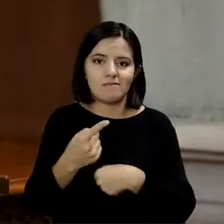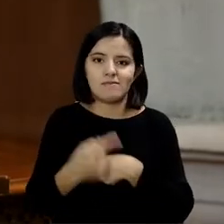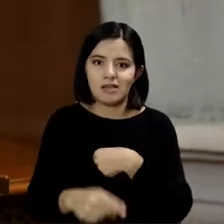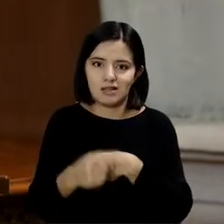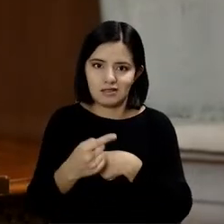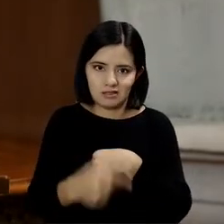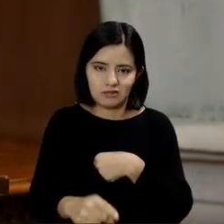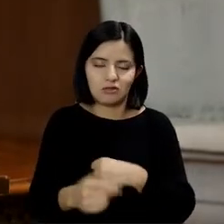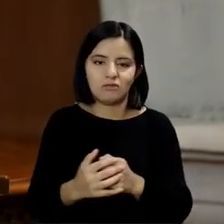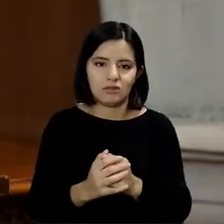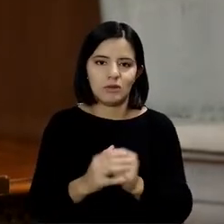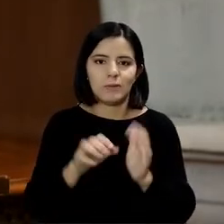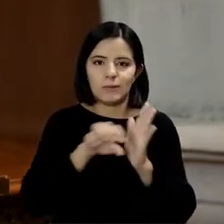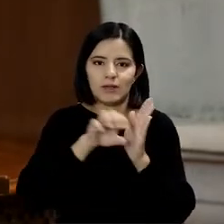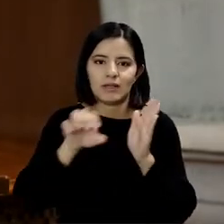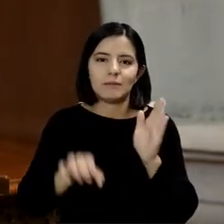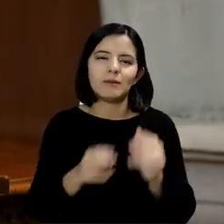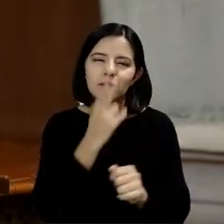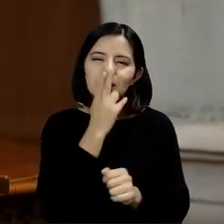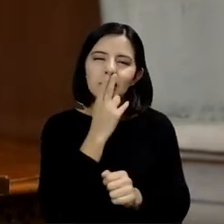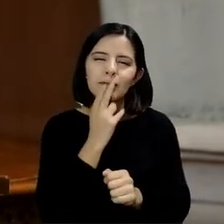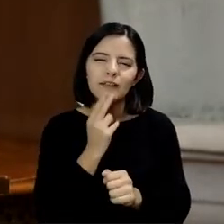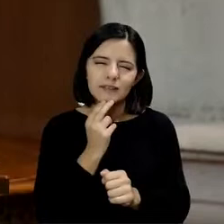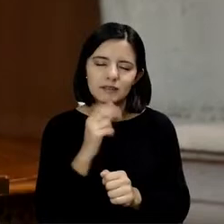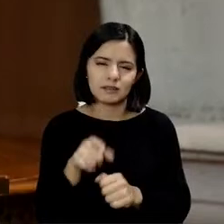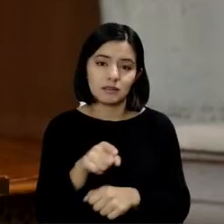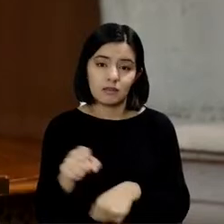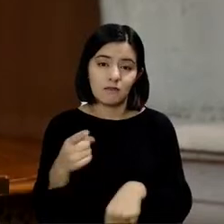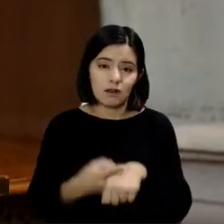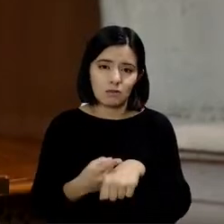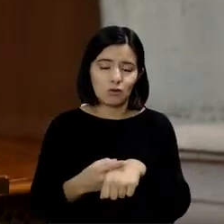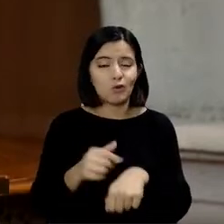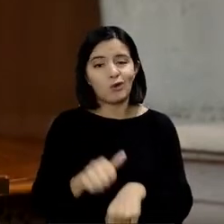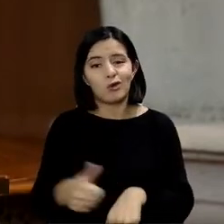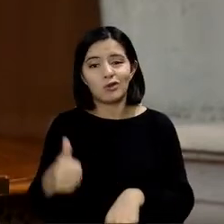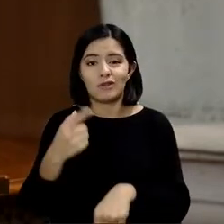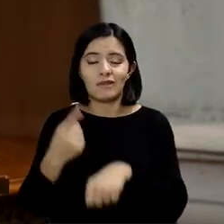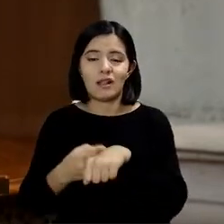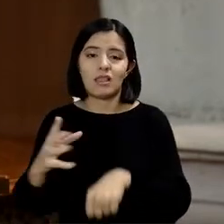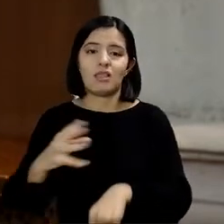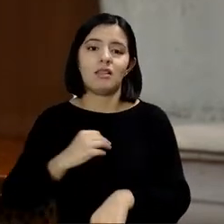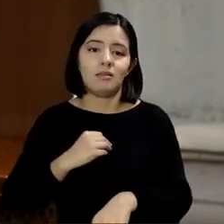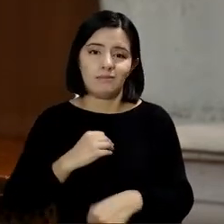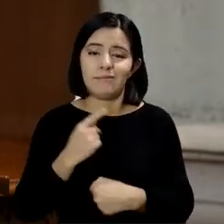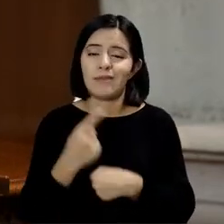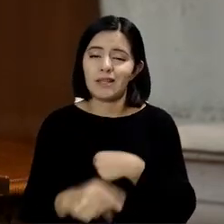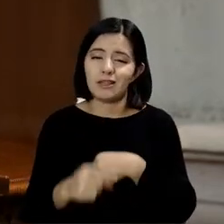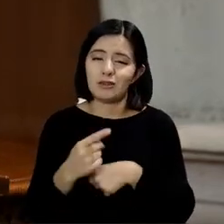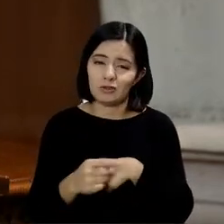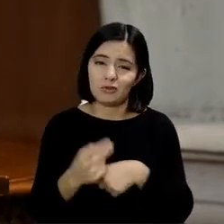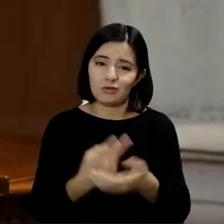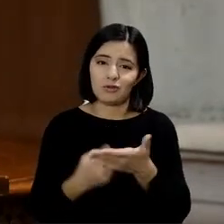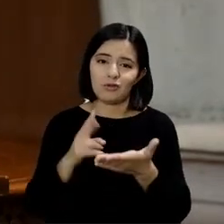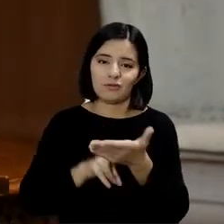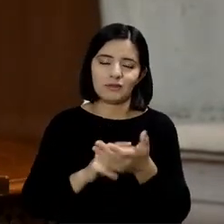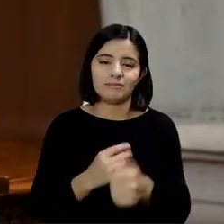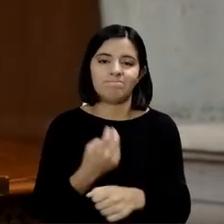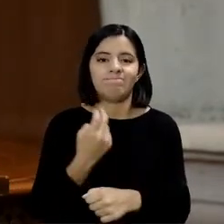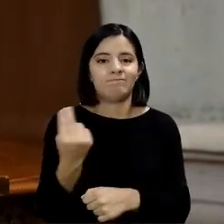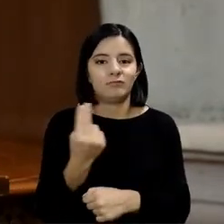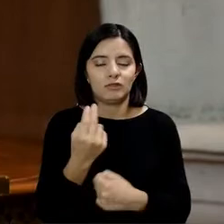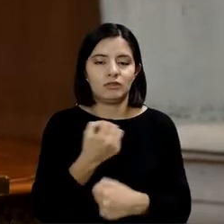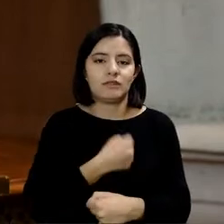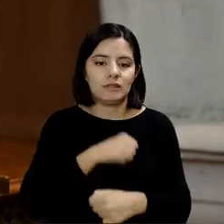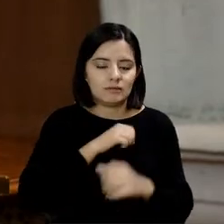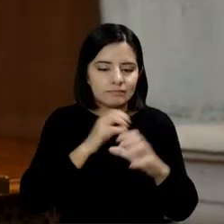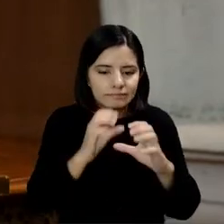transmisibles, como la diabetes e hipertensión, y ha evidenciado la necesidad urgente de reforzar las políticas de salud pública y